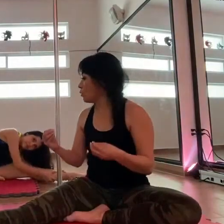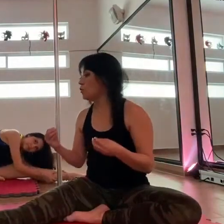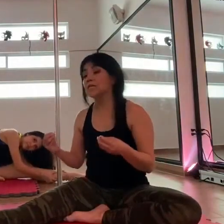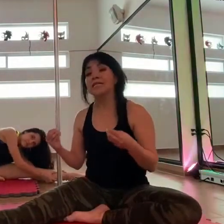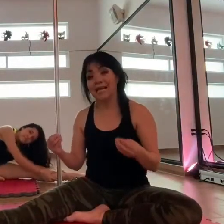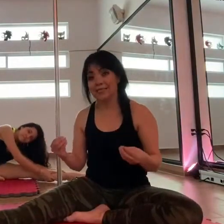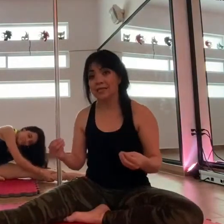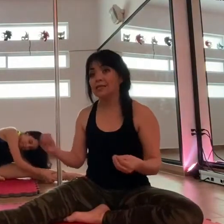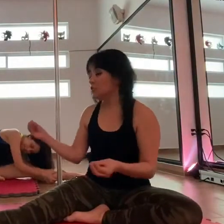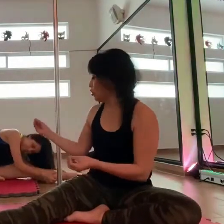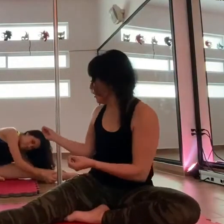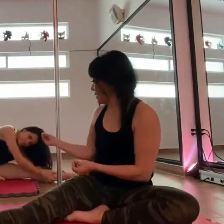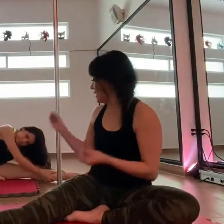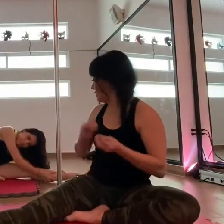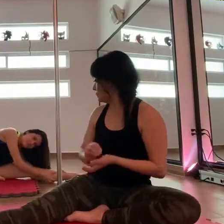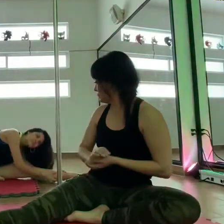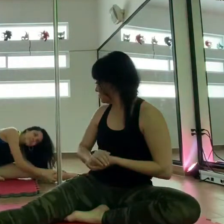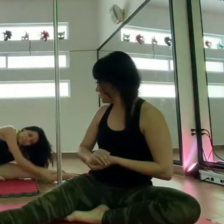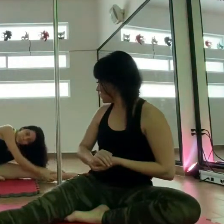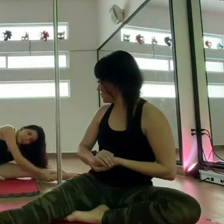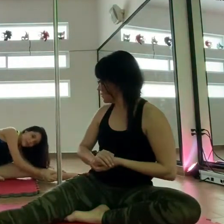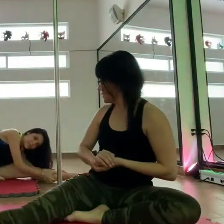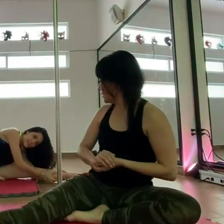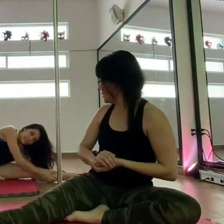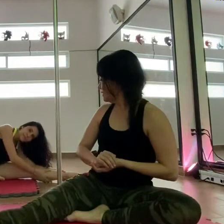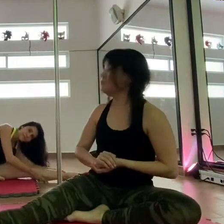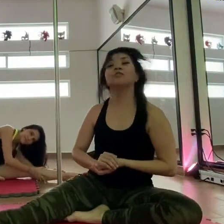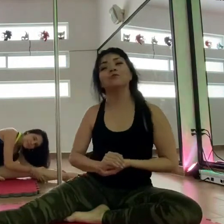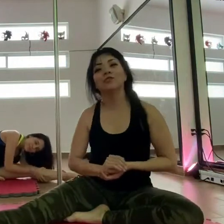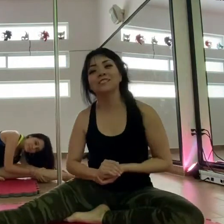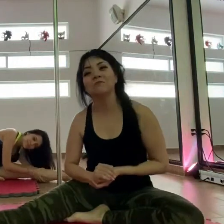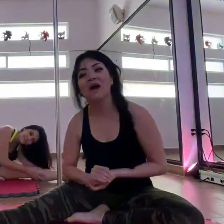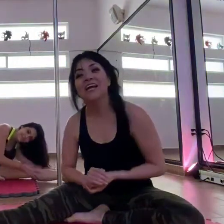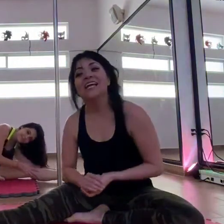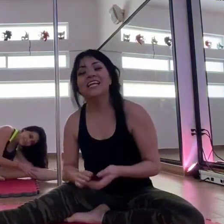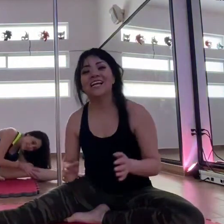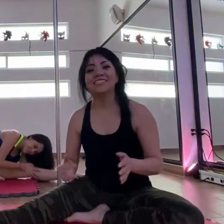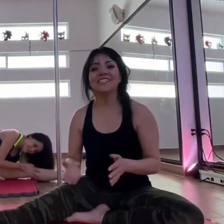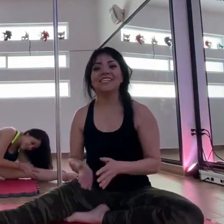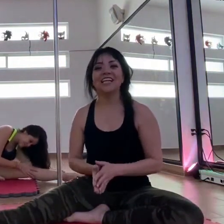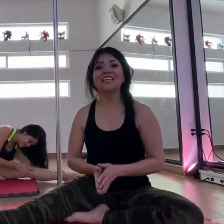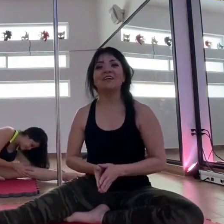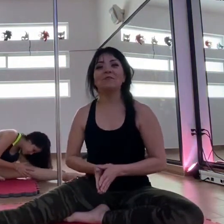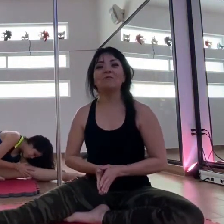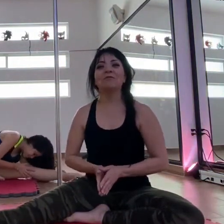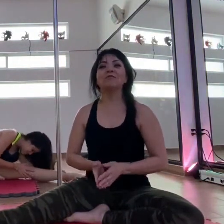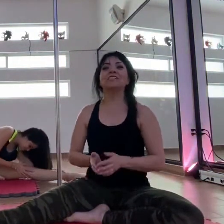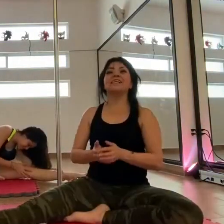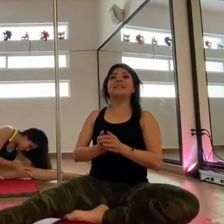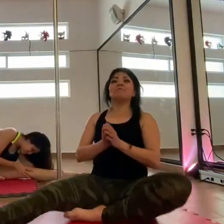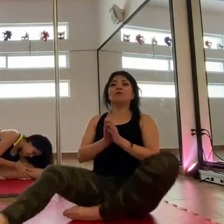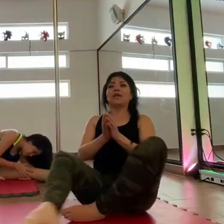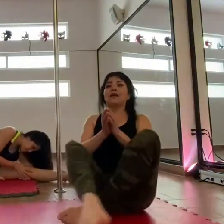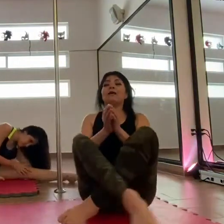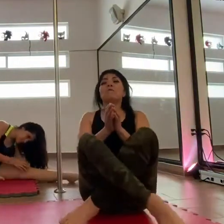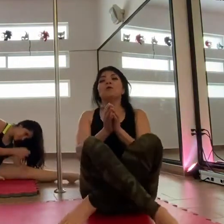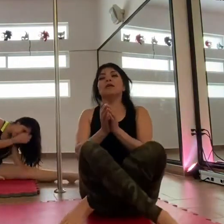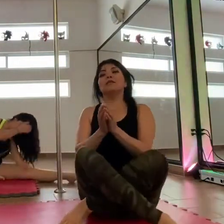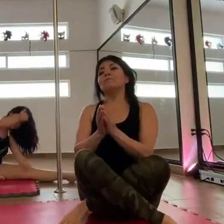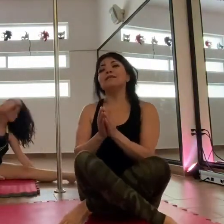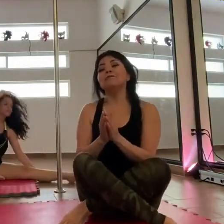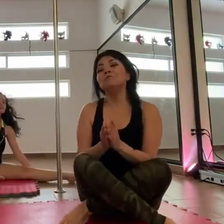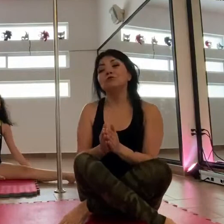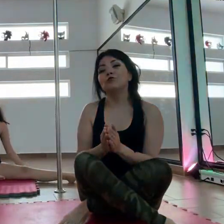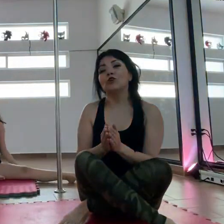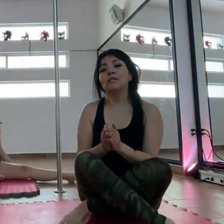más seguridad. ¿Sí o no, amigo? Mucha autoestima. Mucha autoestima. La elasticidad también vamos a hacerla. ¿Por qué?